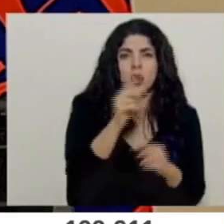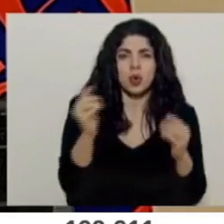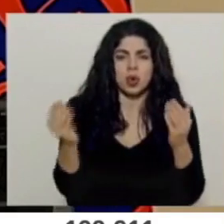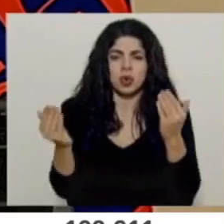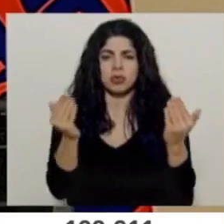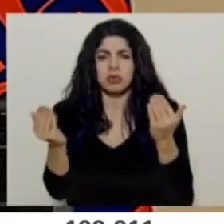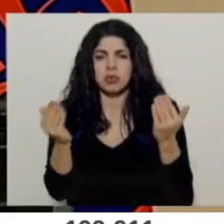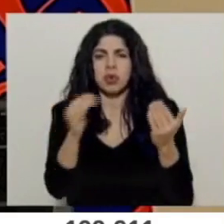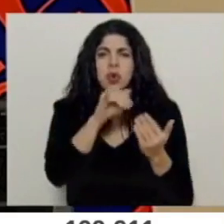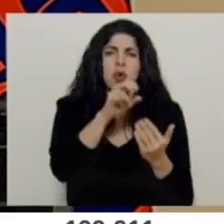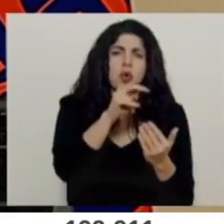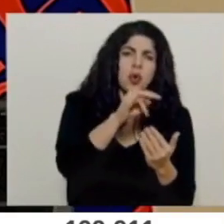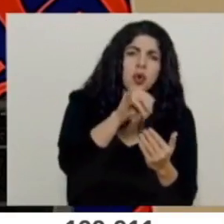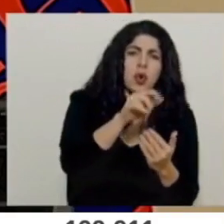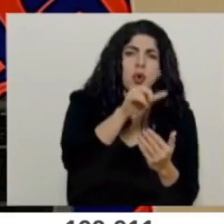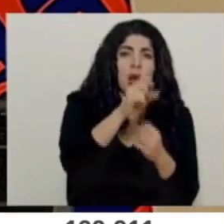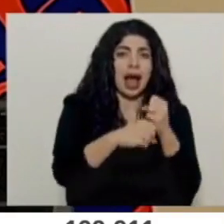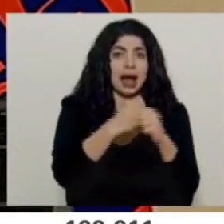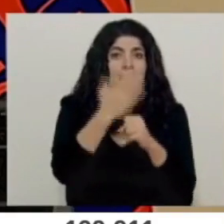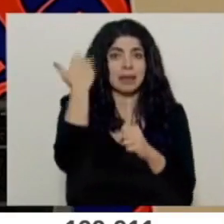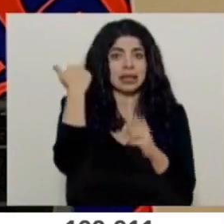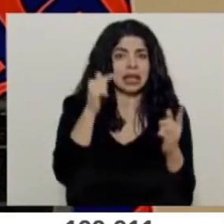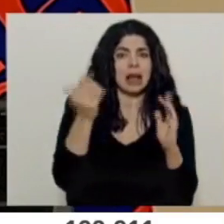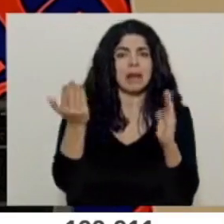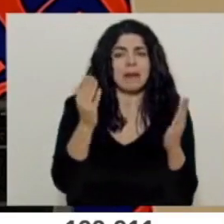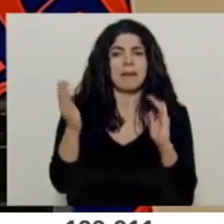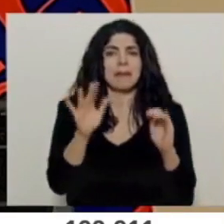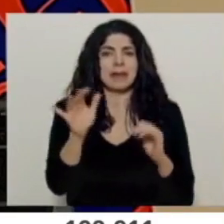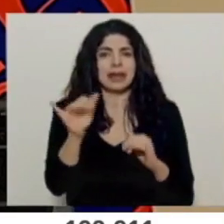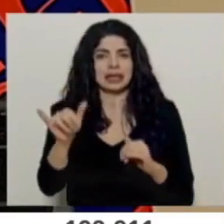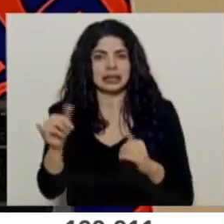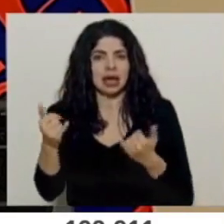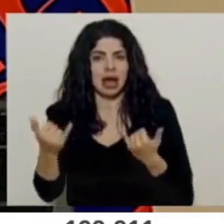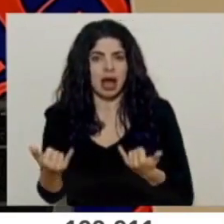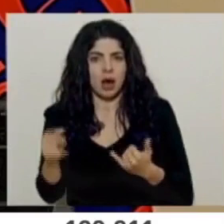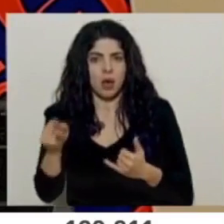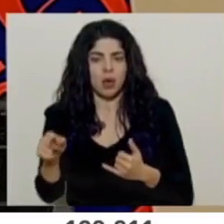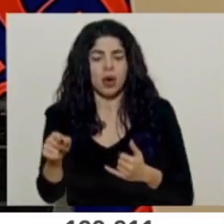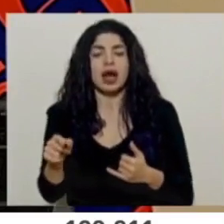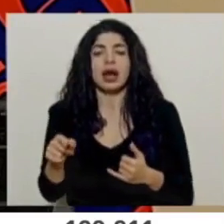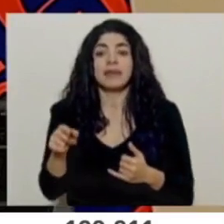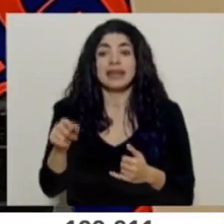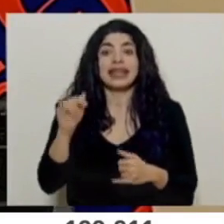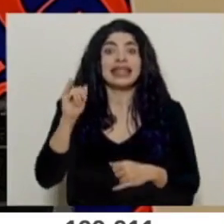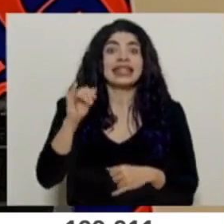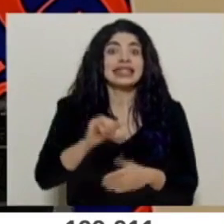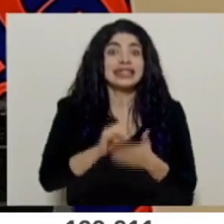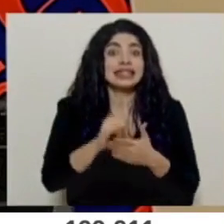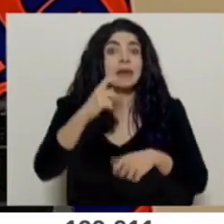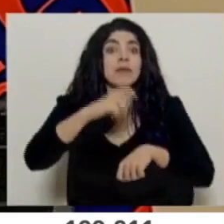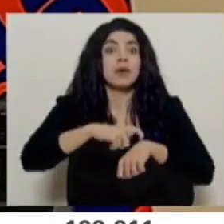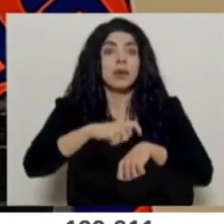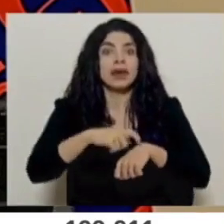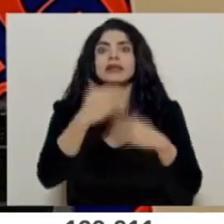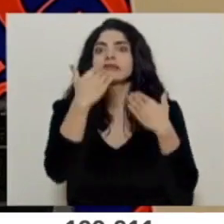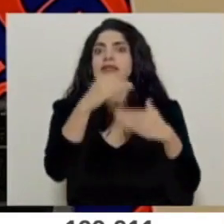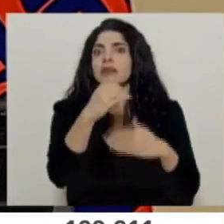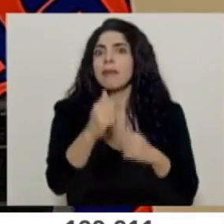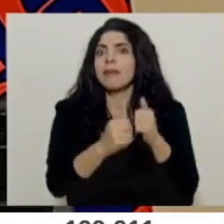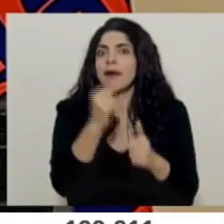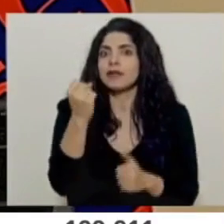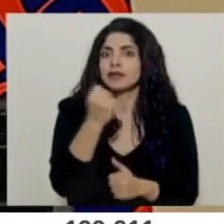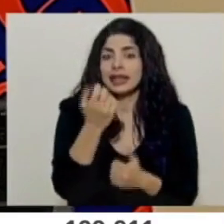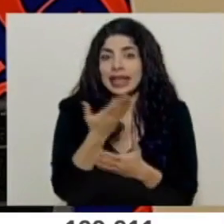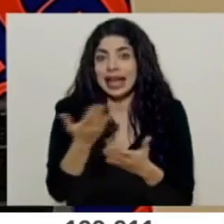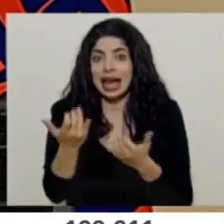entre junio y julio del año pasado, que tampoco tenían, si bien es cierto, para esa época teníamos cierres más fuertes que los que tenemos